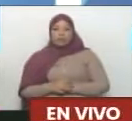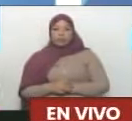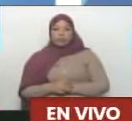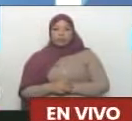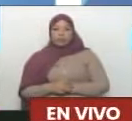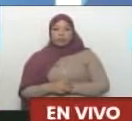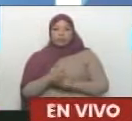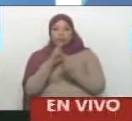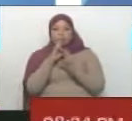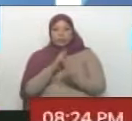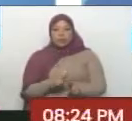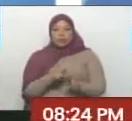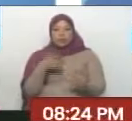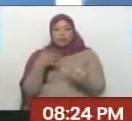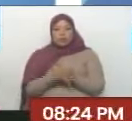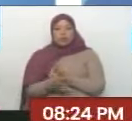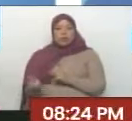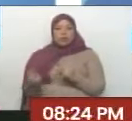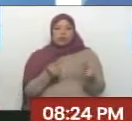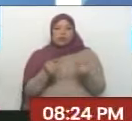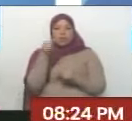El resultado de esta debacle